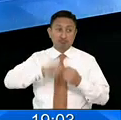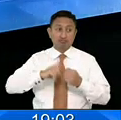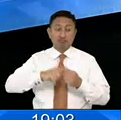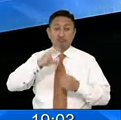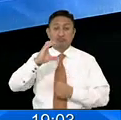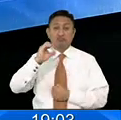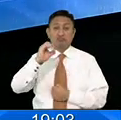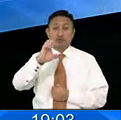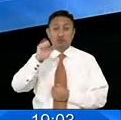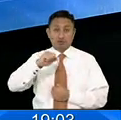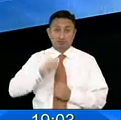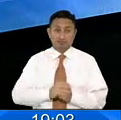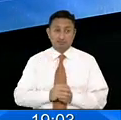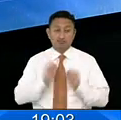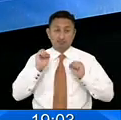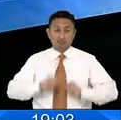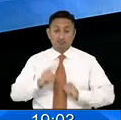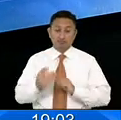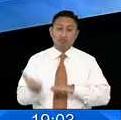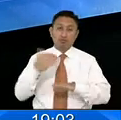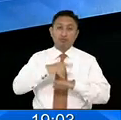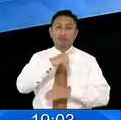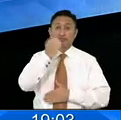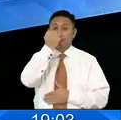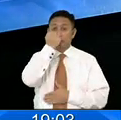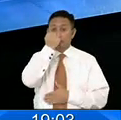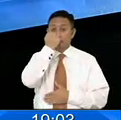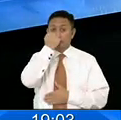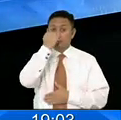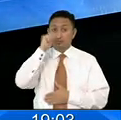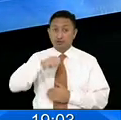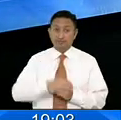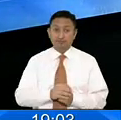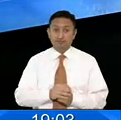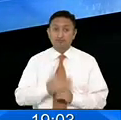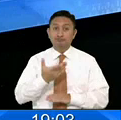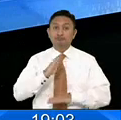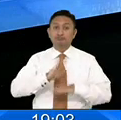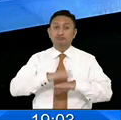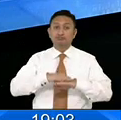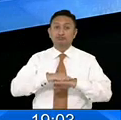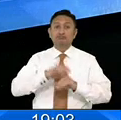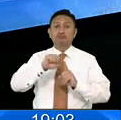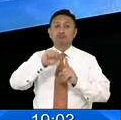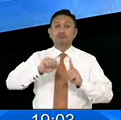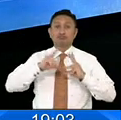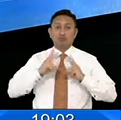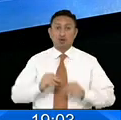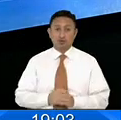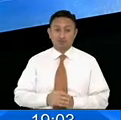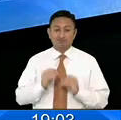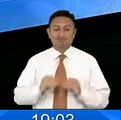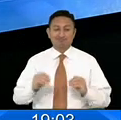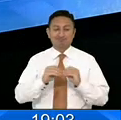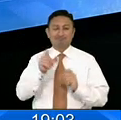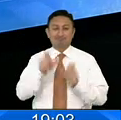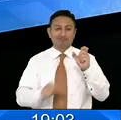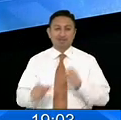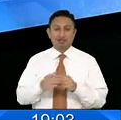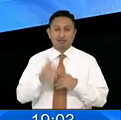Regrese al semáforo rojo. Esto por el colapso del sistema de salud y el incremento de casos de contagiados por